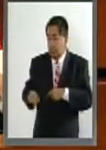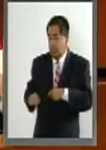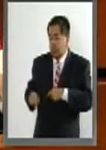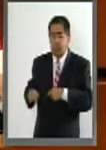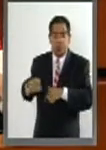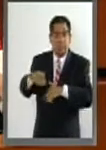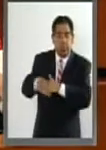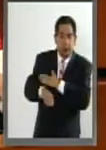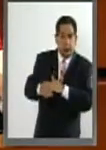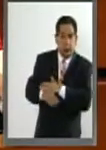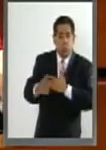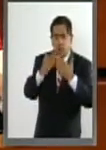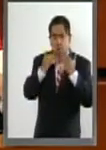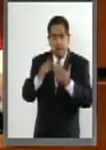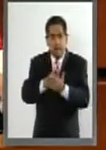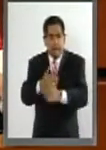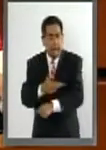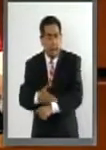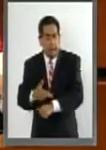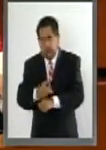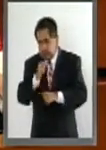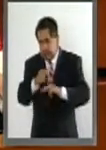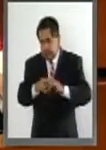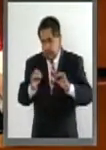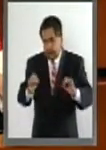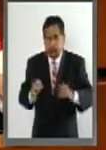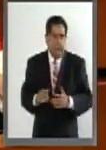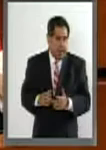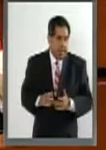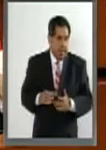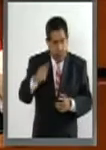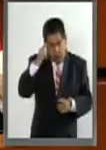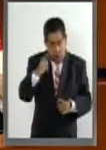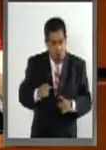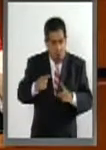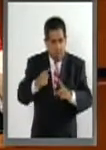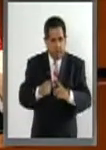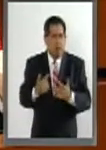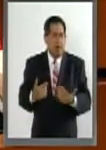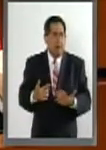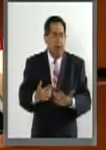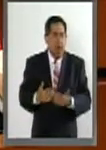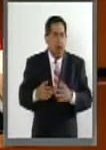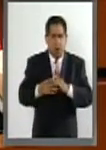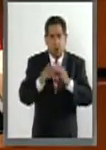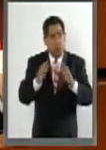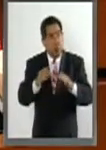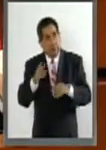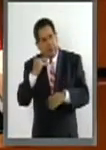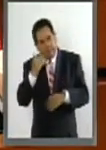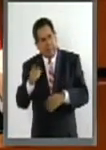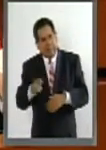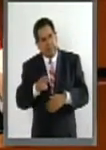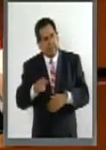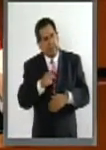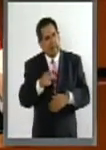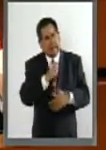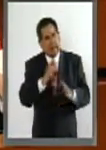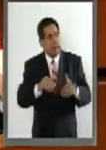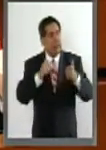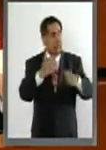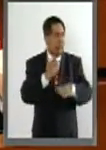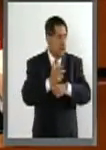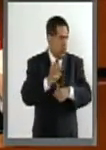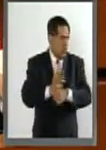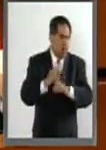forma irregular, ya sea con el objetivo de llegar a los Estados Unidos o para residir